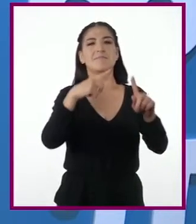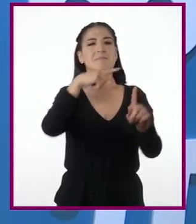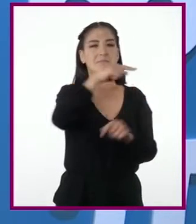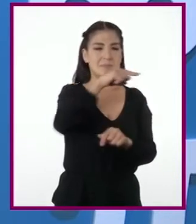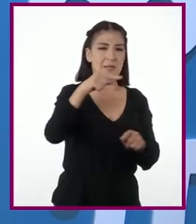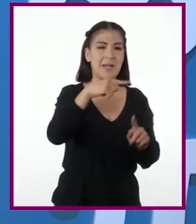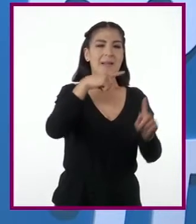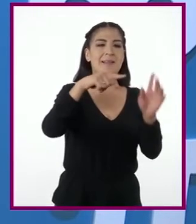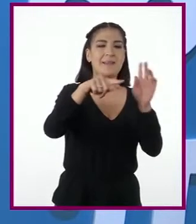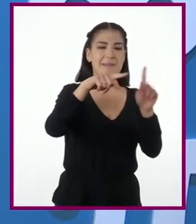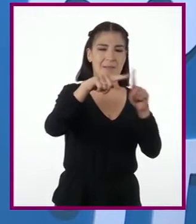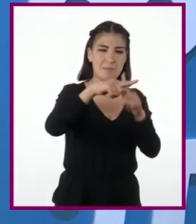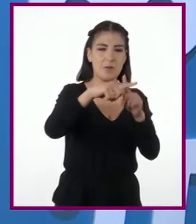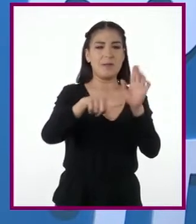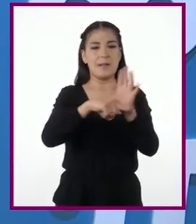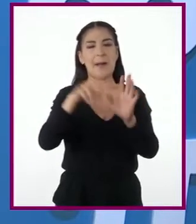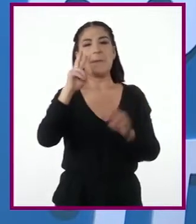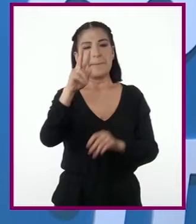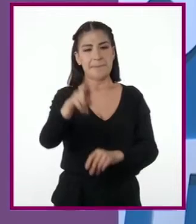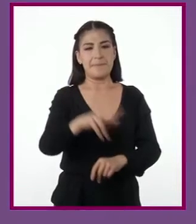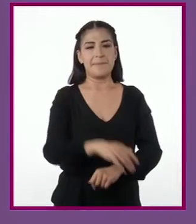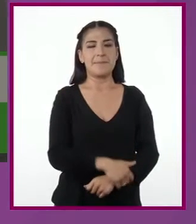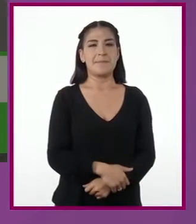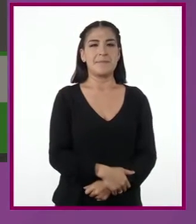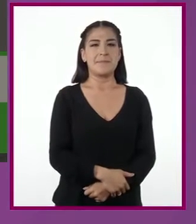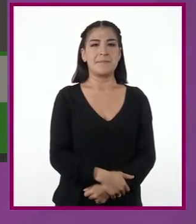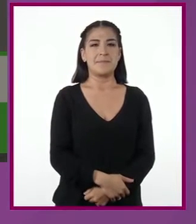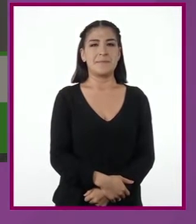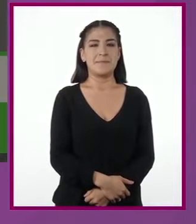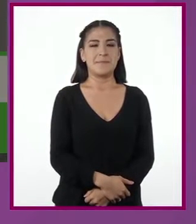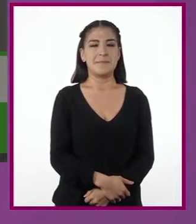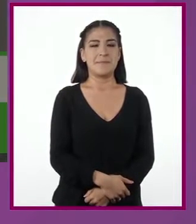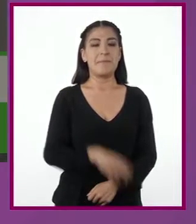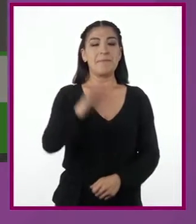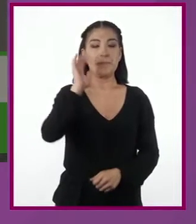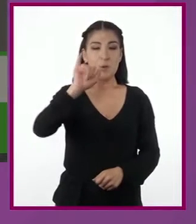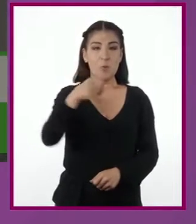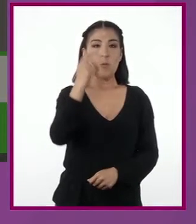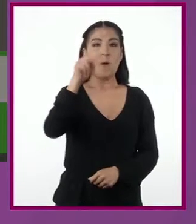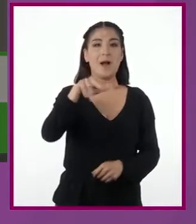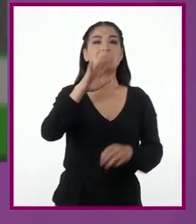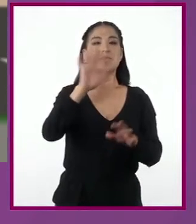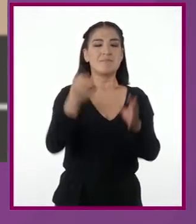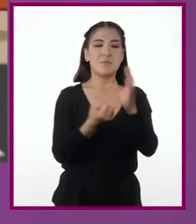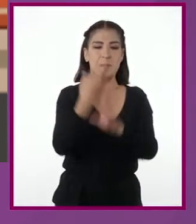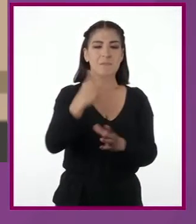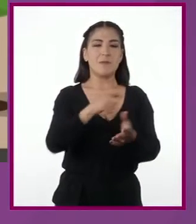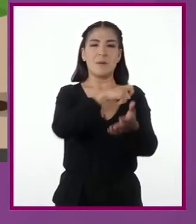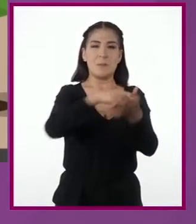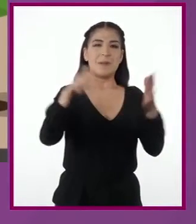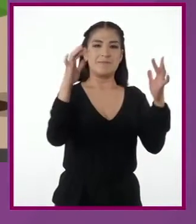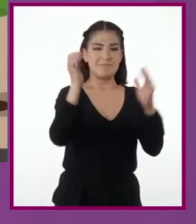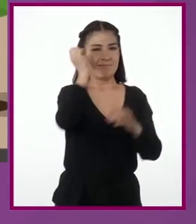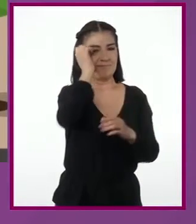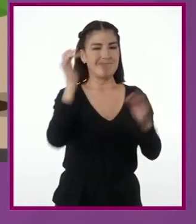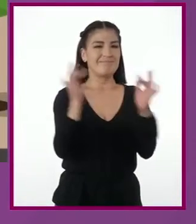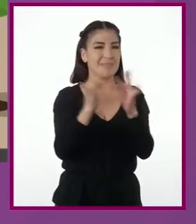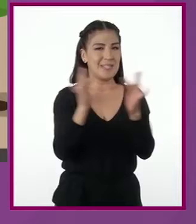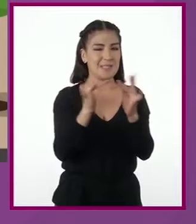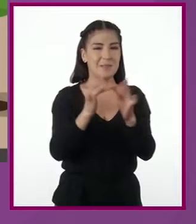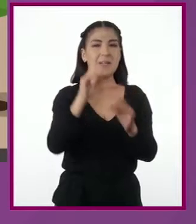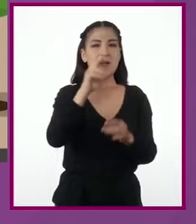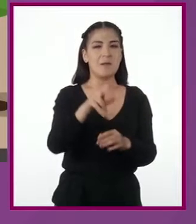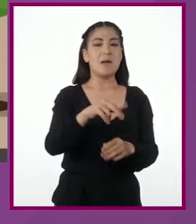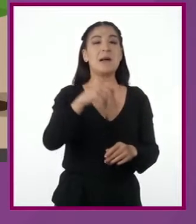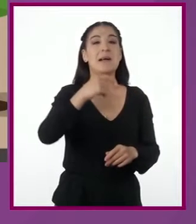negativas. Vamos a verlo. Juan ha contratado un servicio de teléfono celular. Cada mes su compañía telefónica